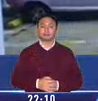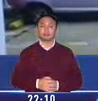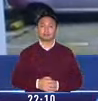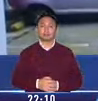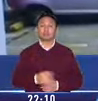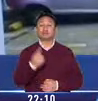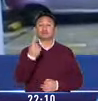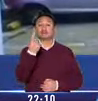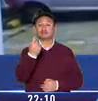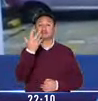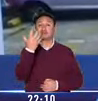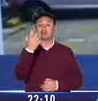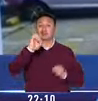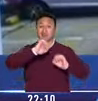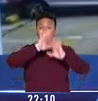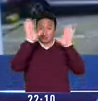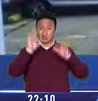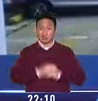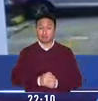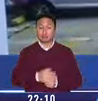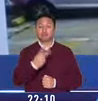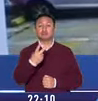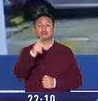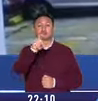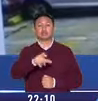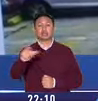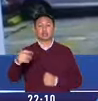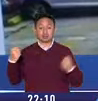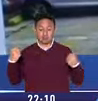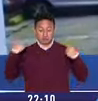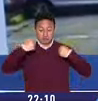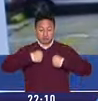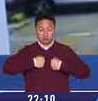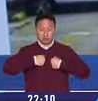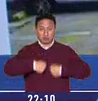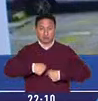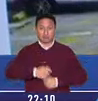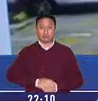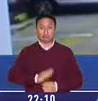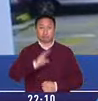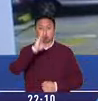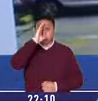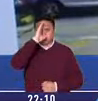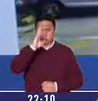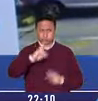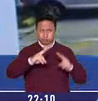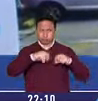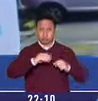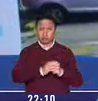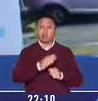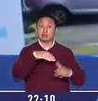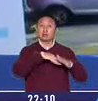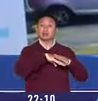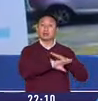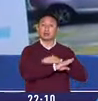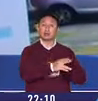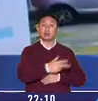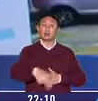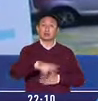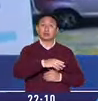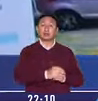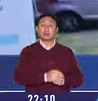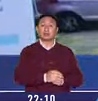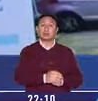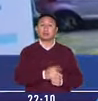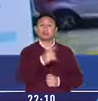11 y 15 de la mañana. Dos sujetos con chompas de policías de inteligencia ingresan al parqueo de las galerías